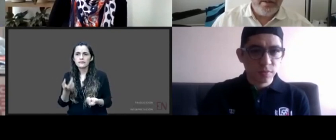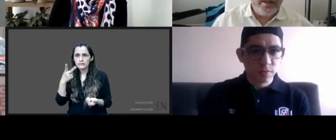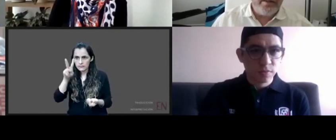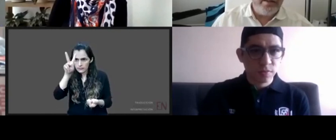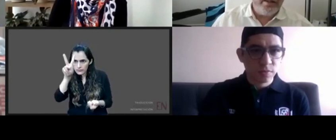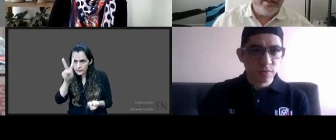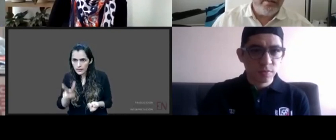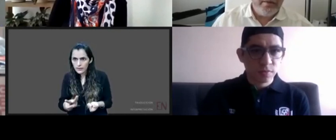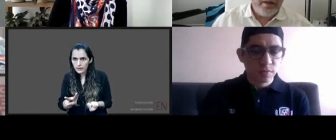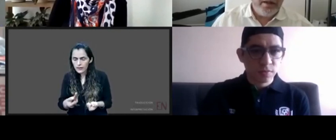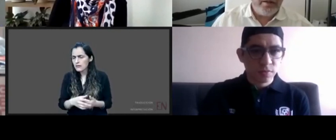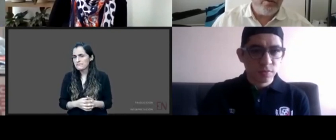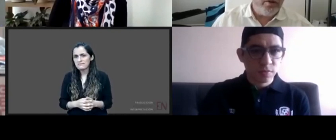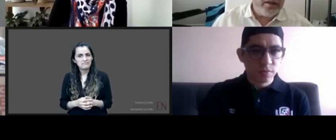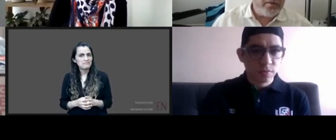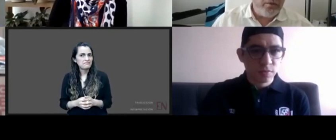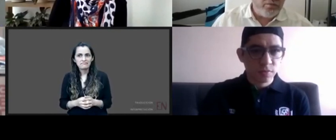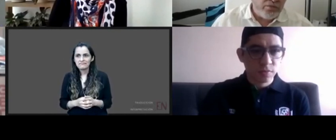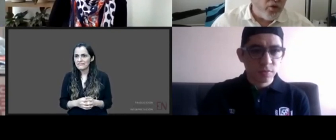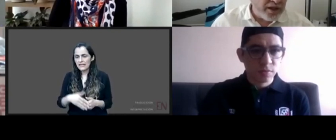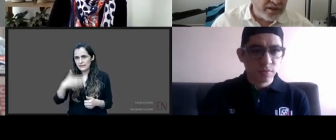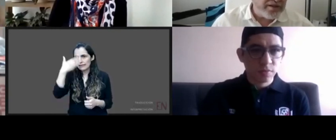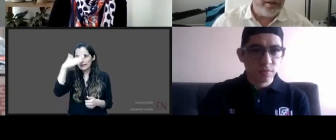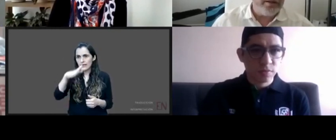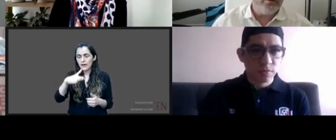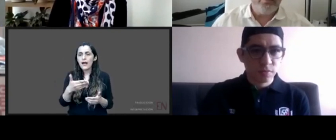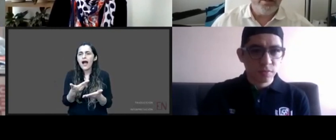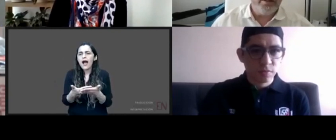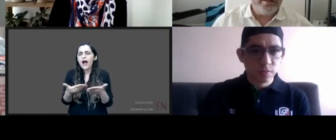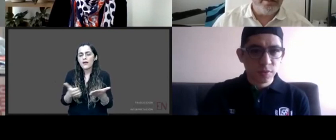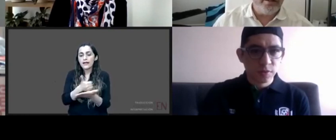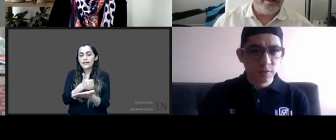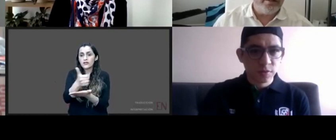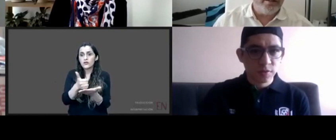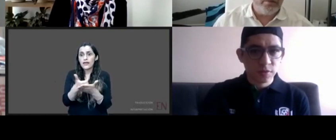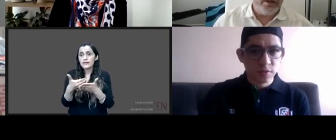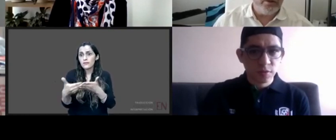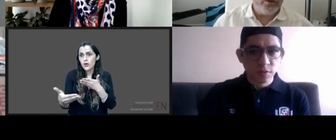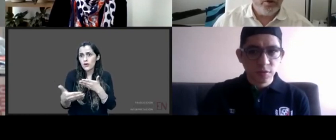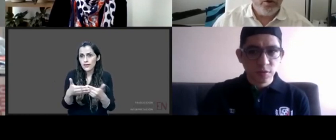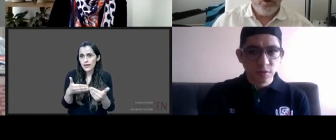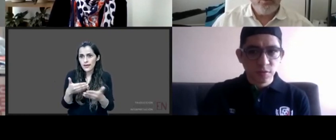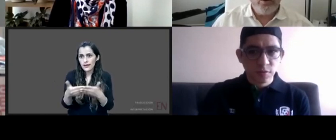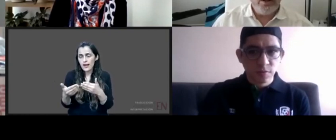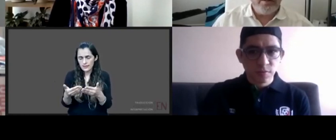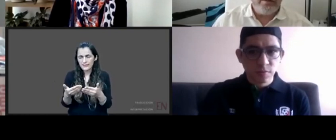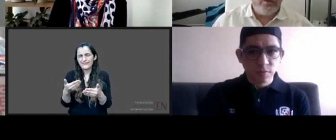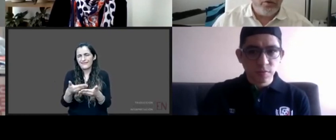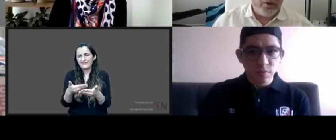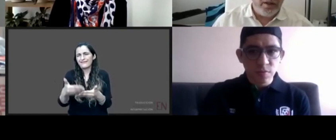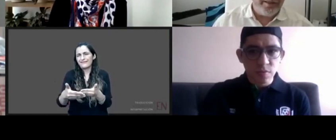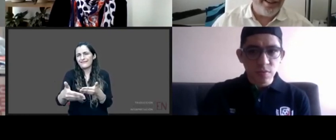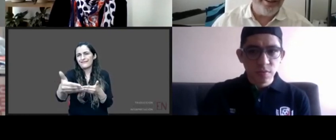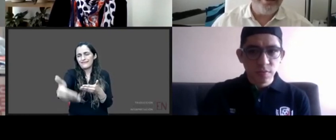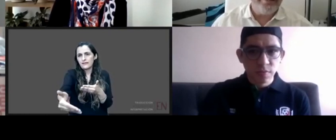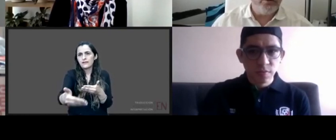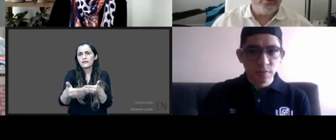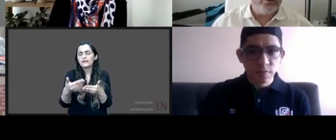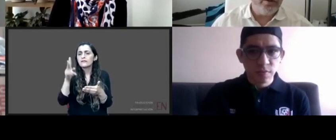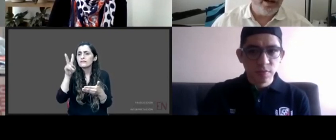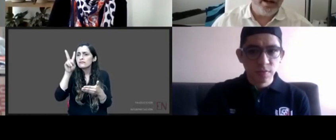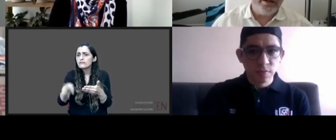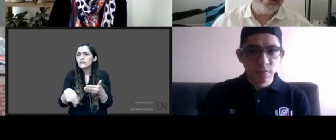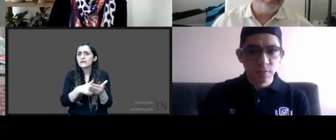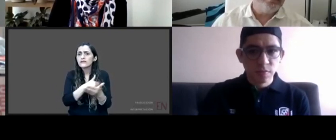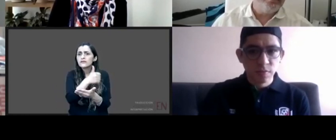desde que existen las ciudades modernas, entre comillas, desde el Renacimiento, todas las ciudades han crecido